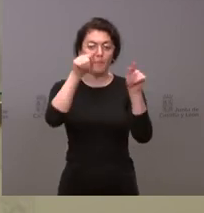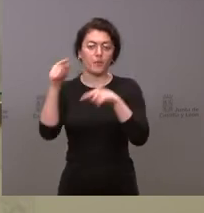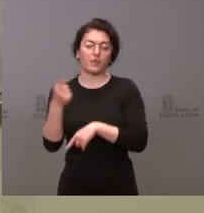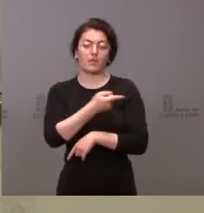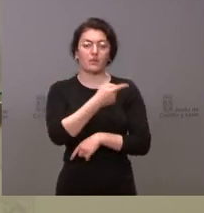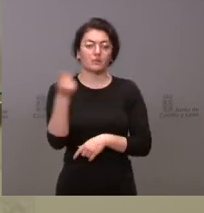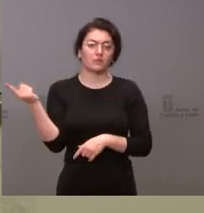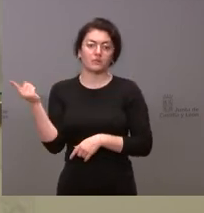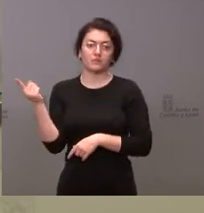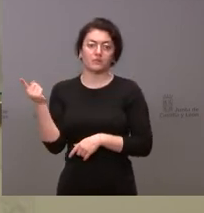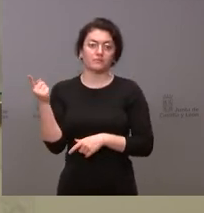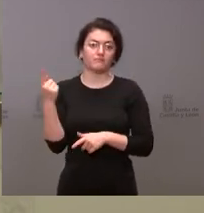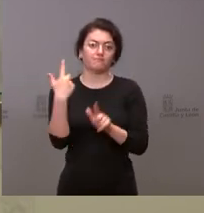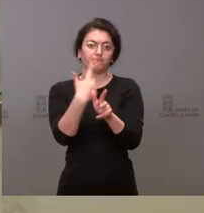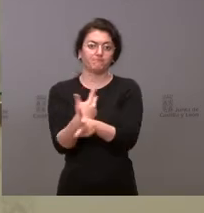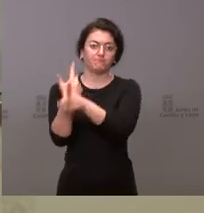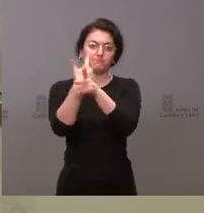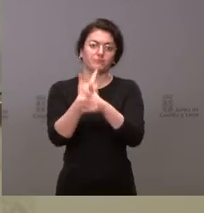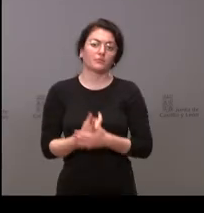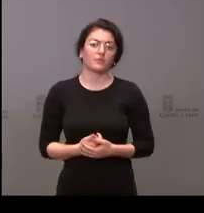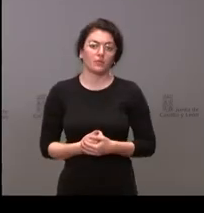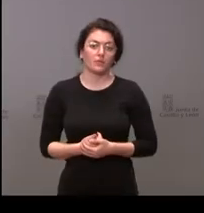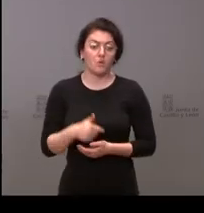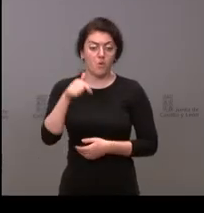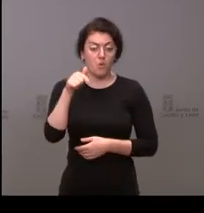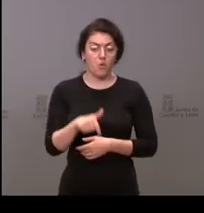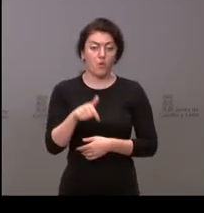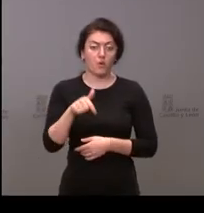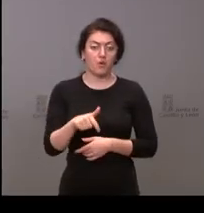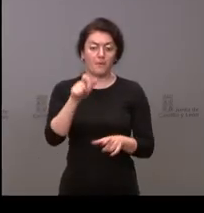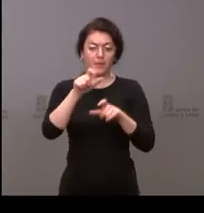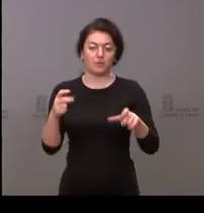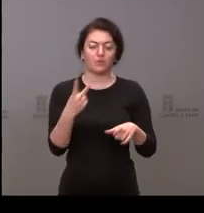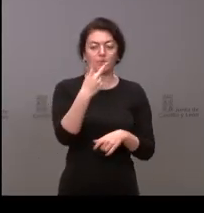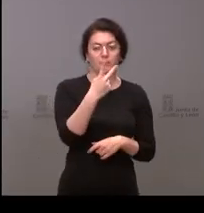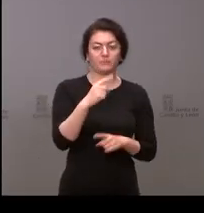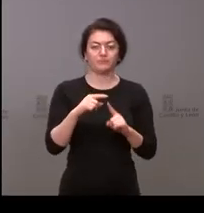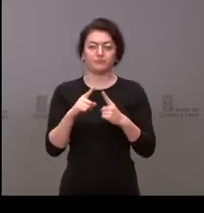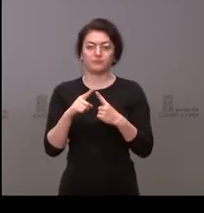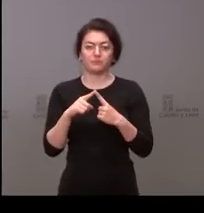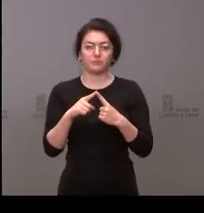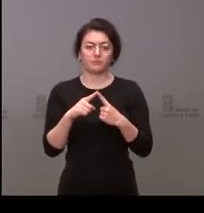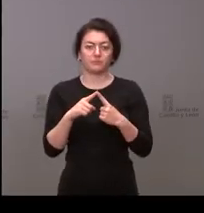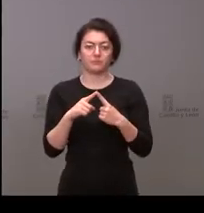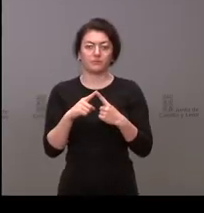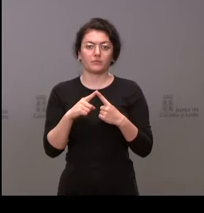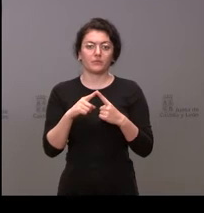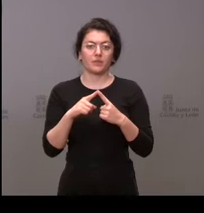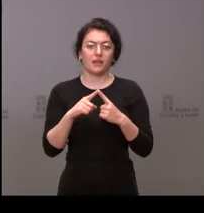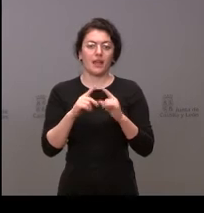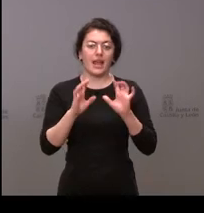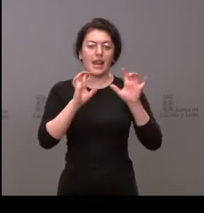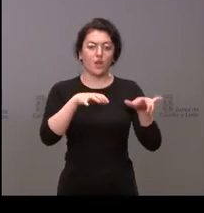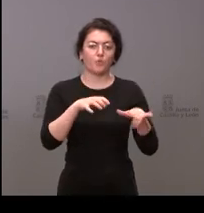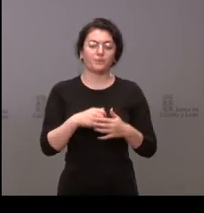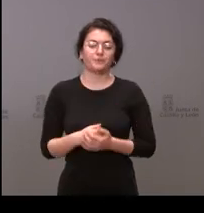siguen por videoconferencia hoy está formado por dos personas la primera de ellas es carlos domínguez de y león' cuando quieras